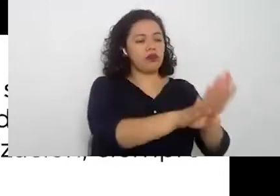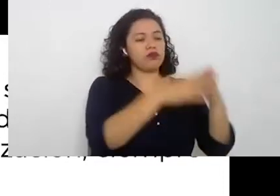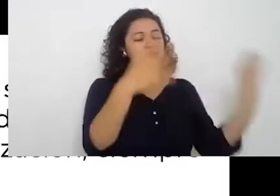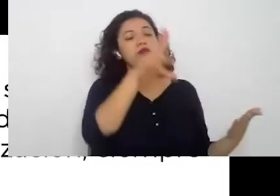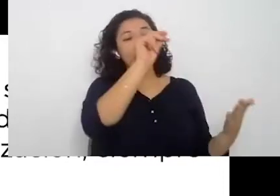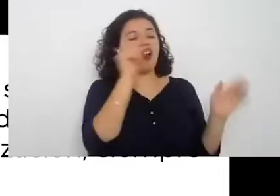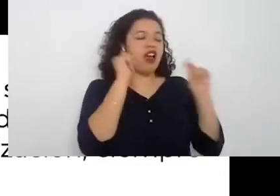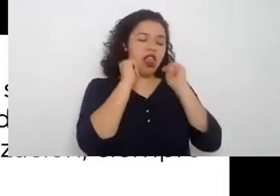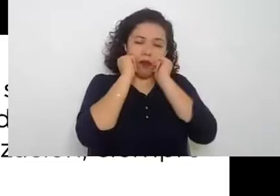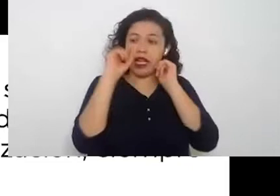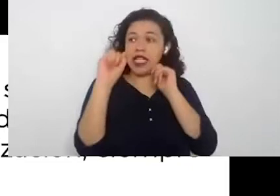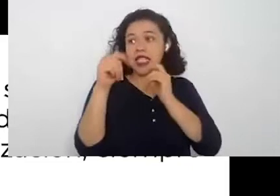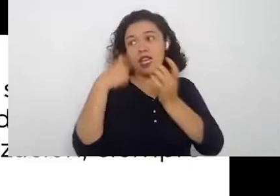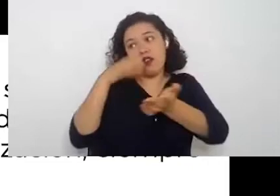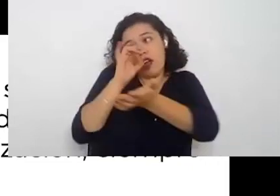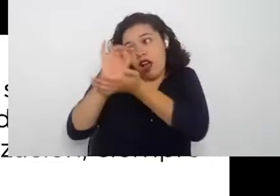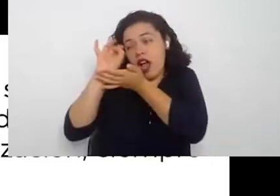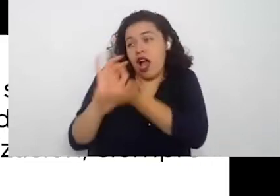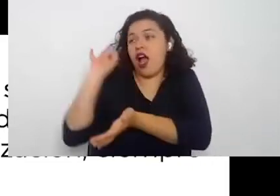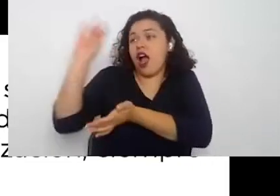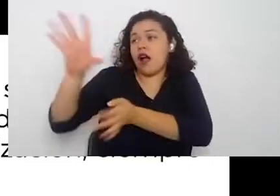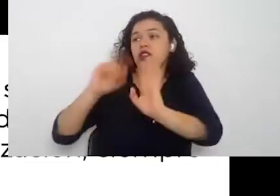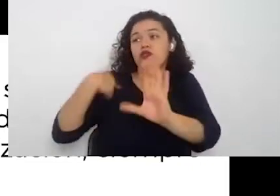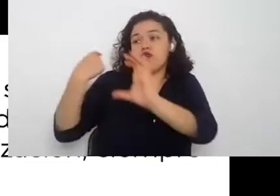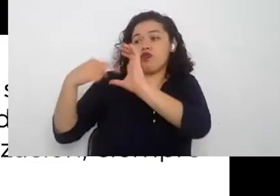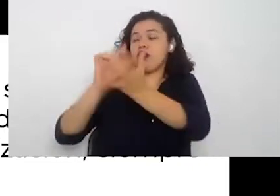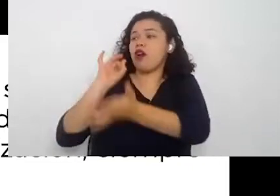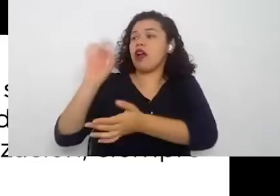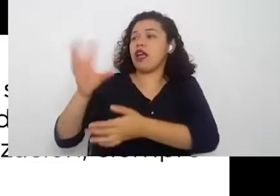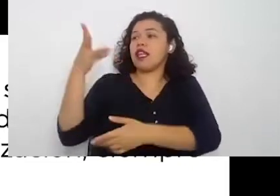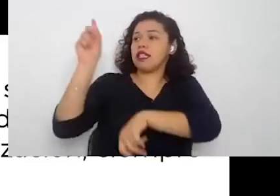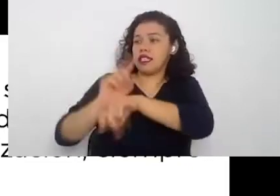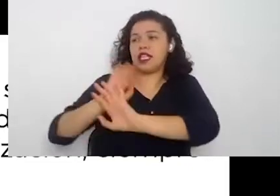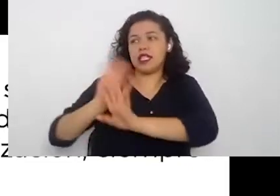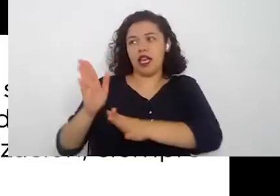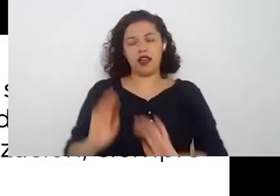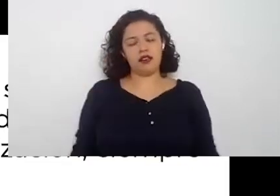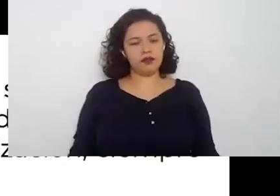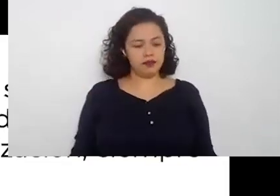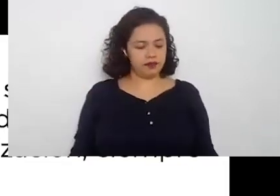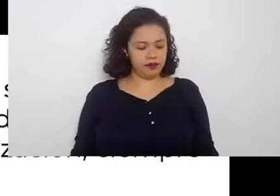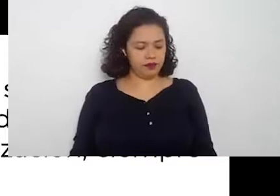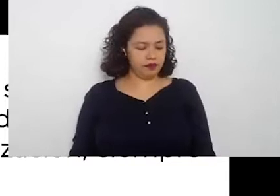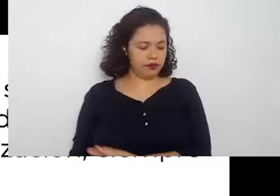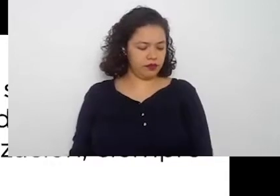SAT ya ustedes están notificados en la caducidad de 3 días. Sí, correcto. Presentar a más tardar el